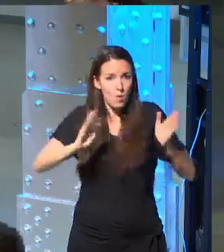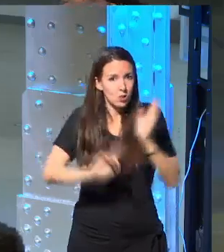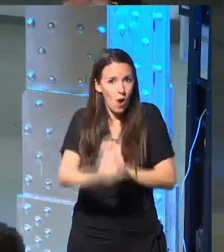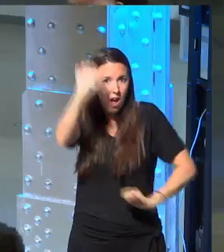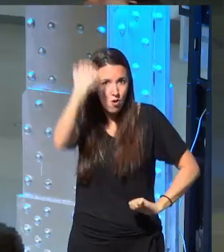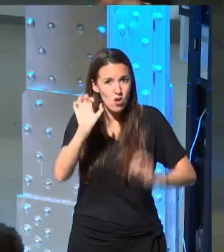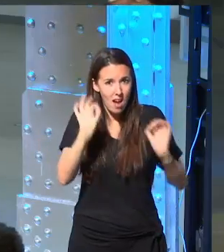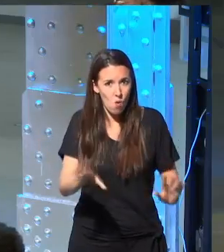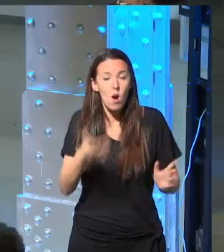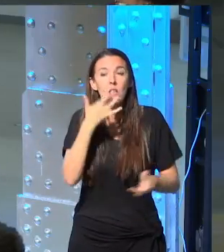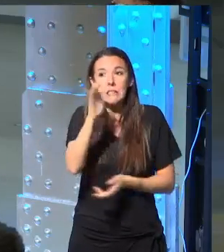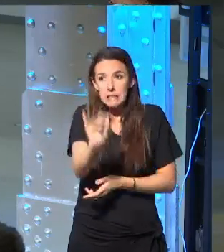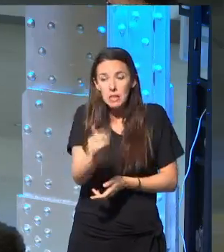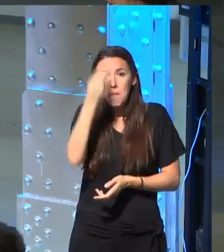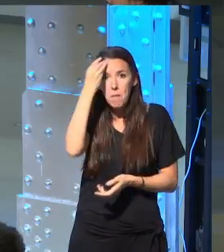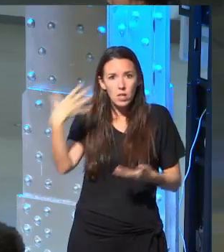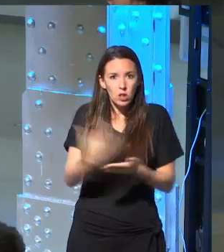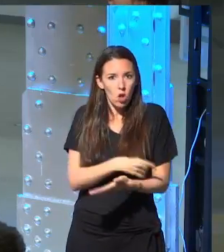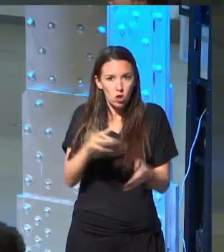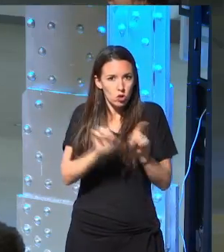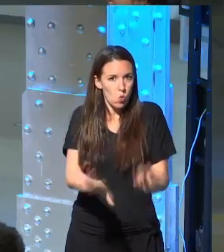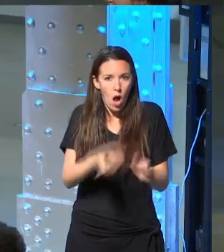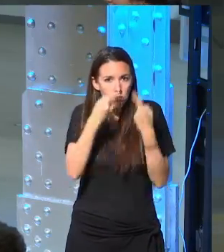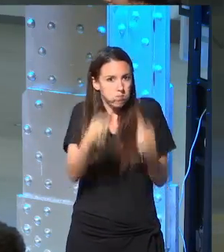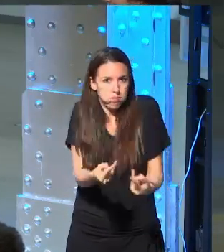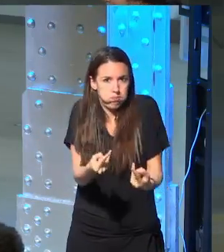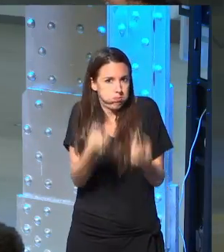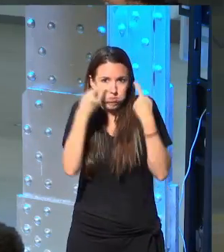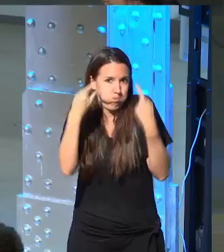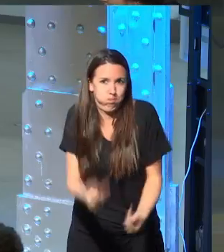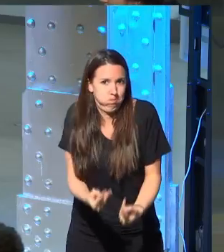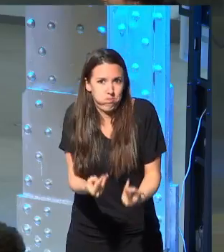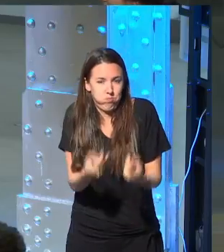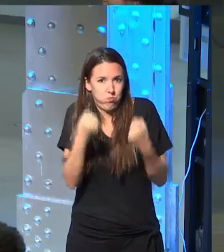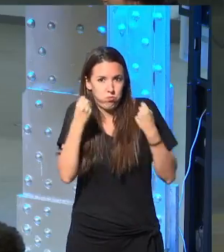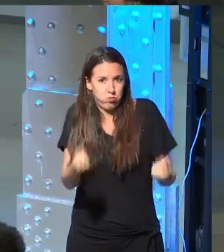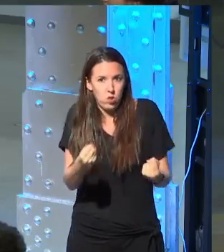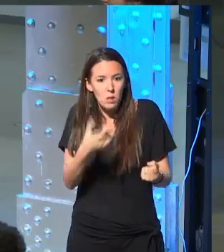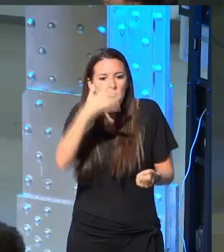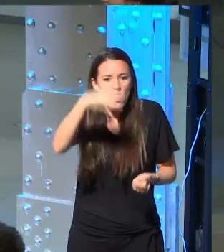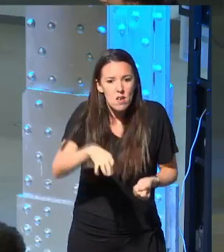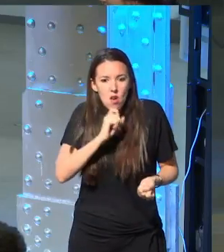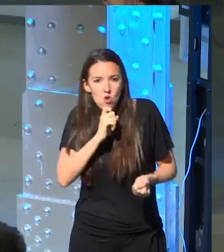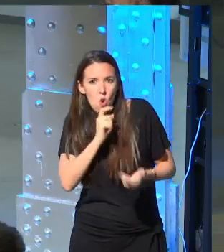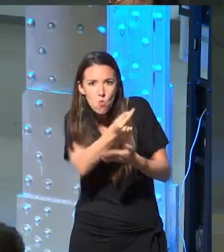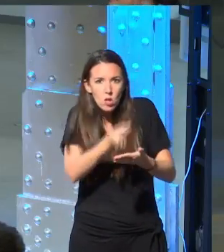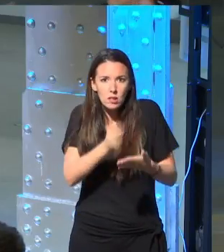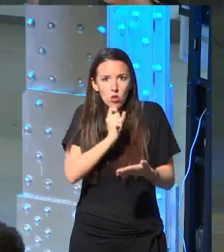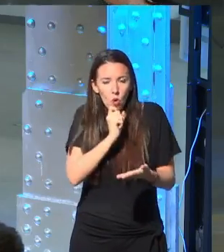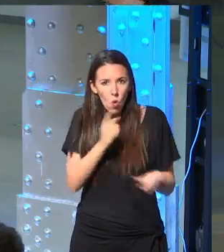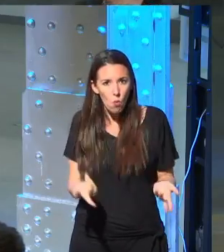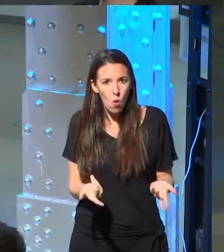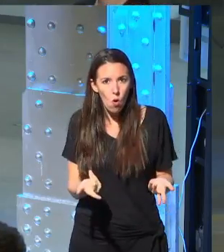Heroína. Sí, o sea, yo creo que ahí es cuando todos nos enganchamos, en plan, muchísimo. En plan, vale, ¿quién te ha escrito esto? ¿Sabes? En plan, o